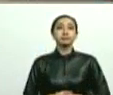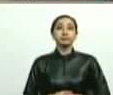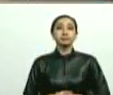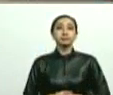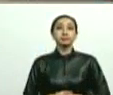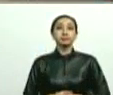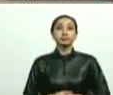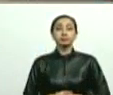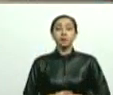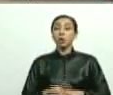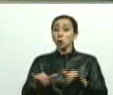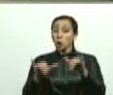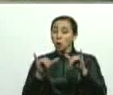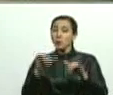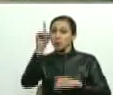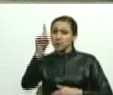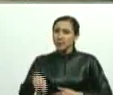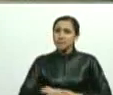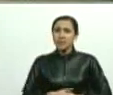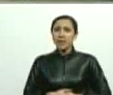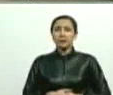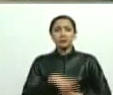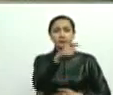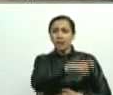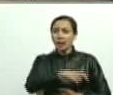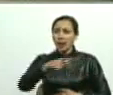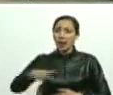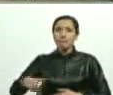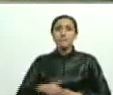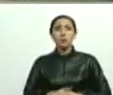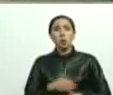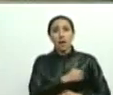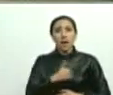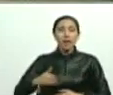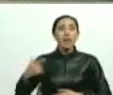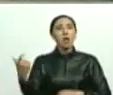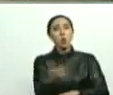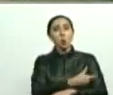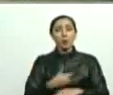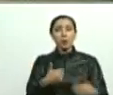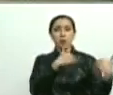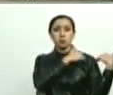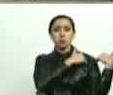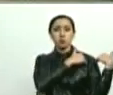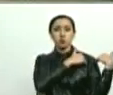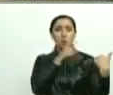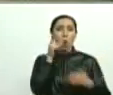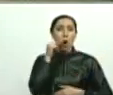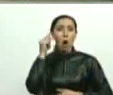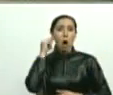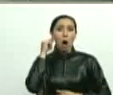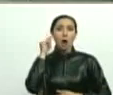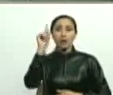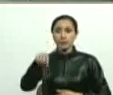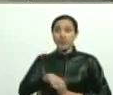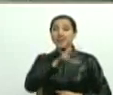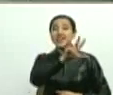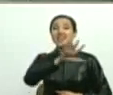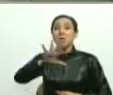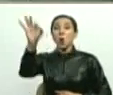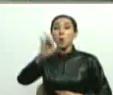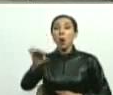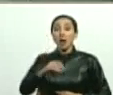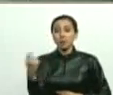Y lo mismo con quienes estén detentando el cargo de gobernadores o gobernadoras. Se puso el